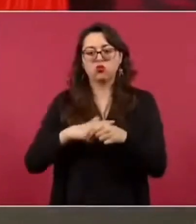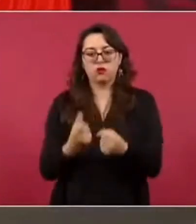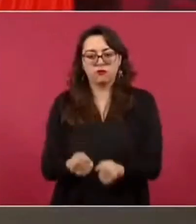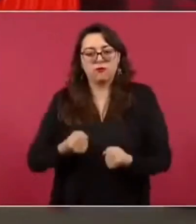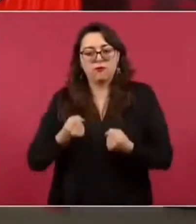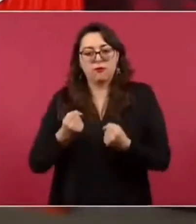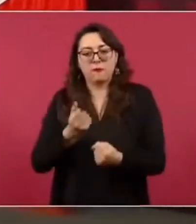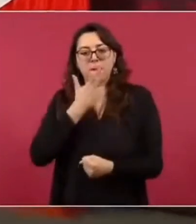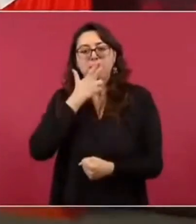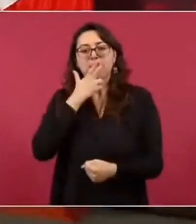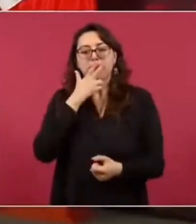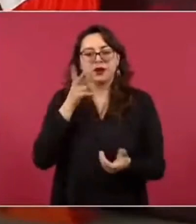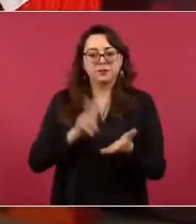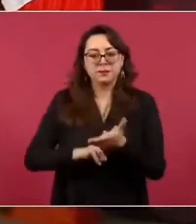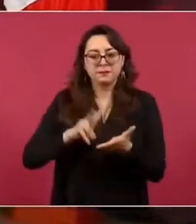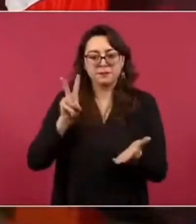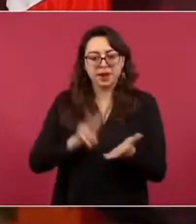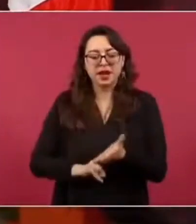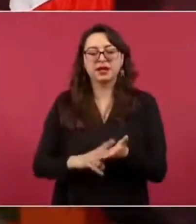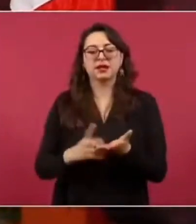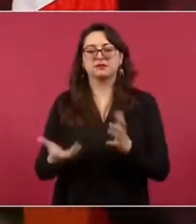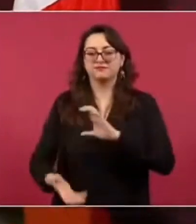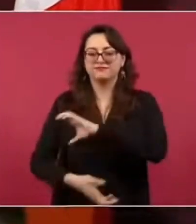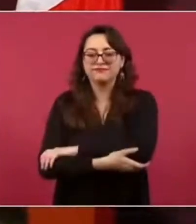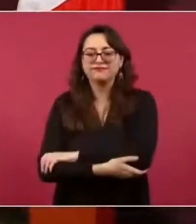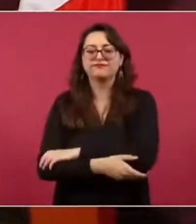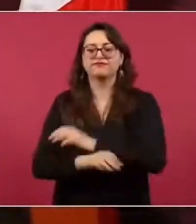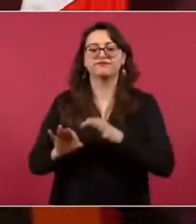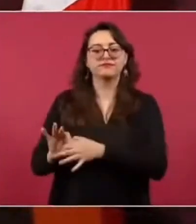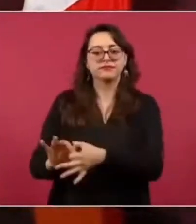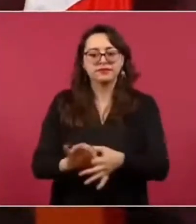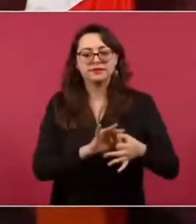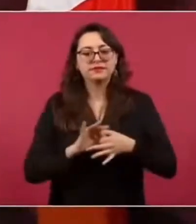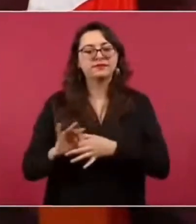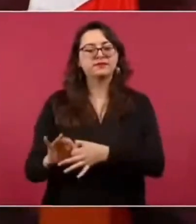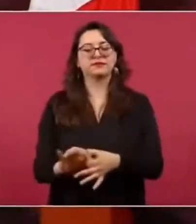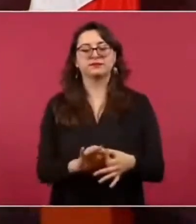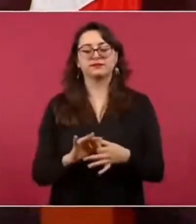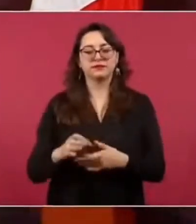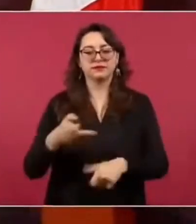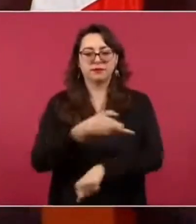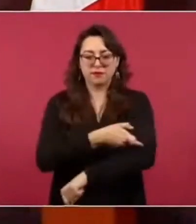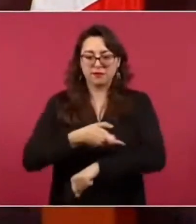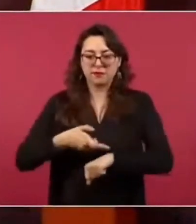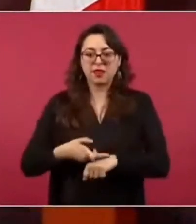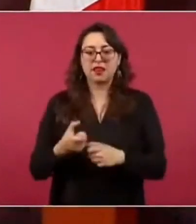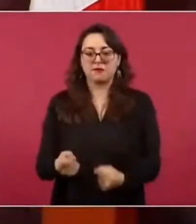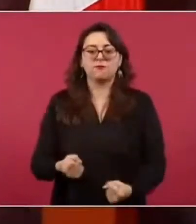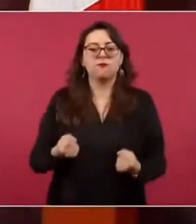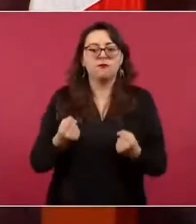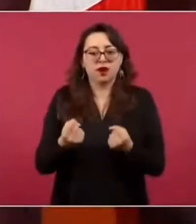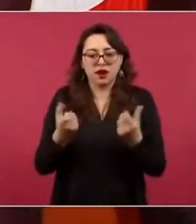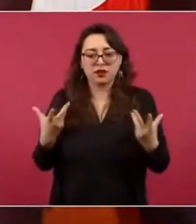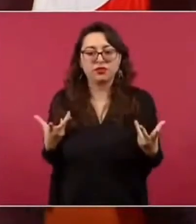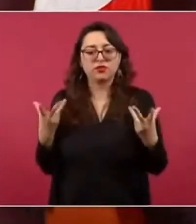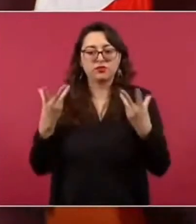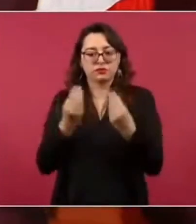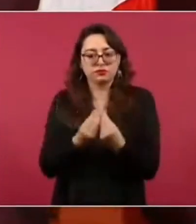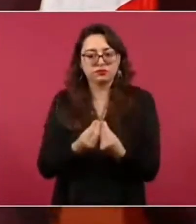la importancia de la solidaridad, de la fraternidad, de nuestras familias,